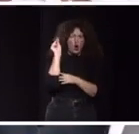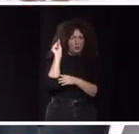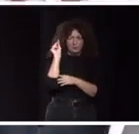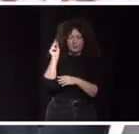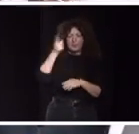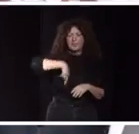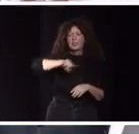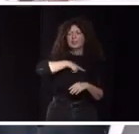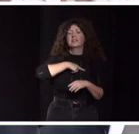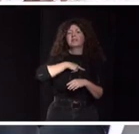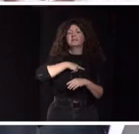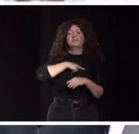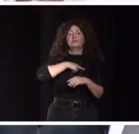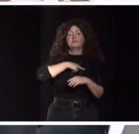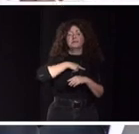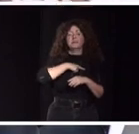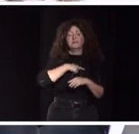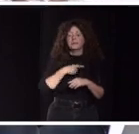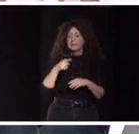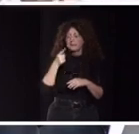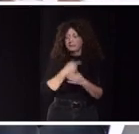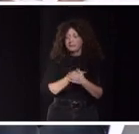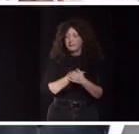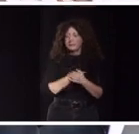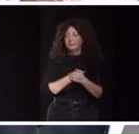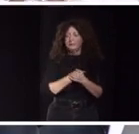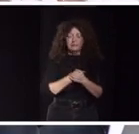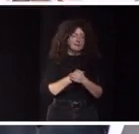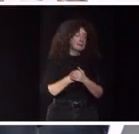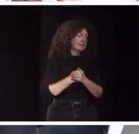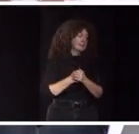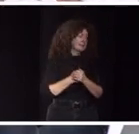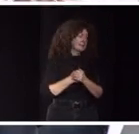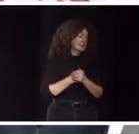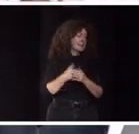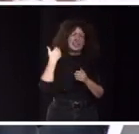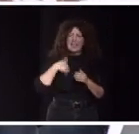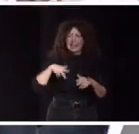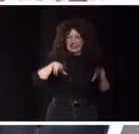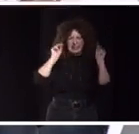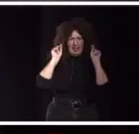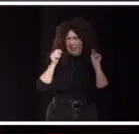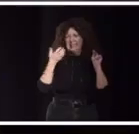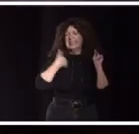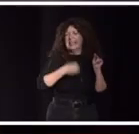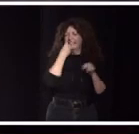con nuestra complicidad. Ya está bien. Ya está bien.